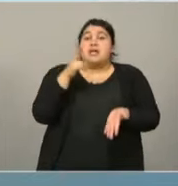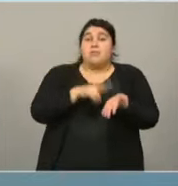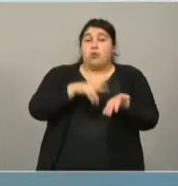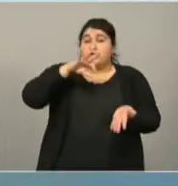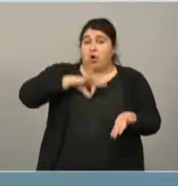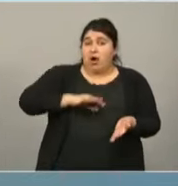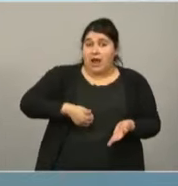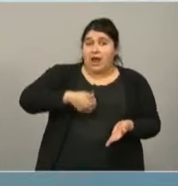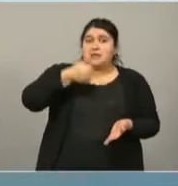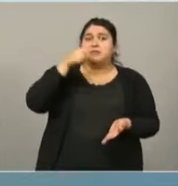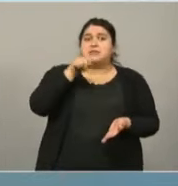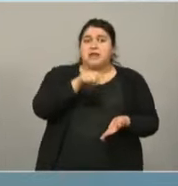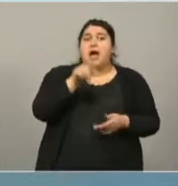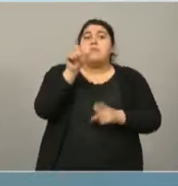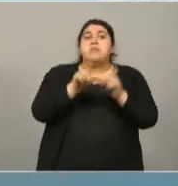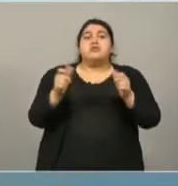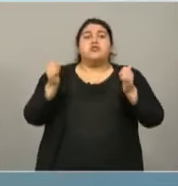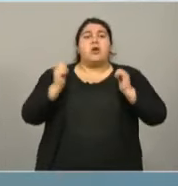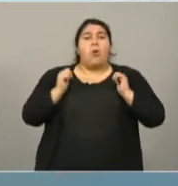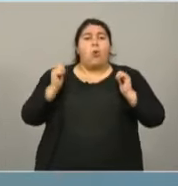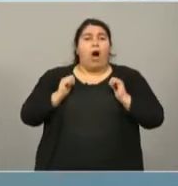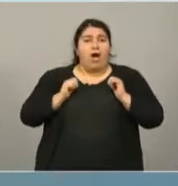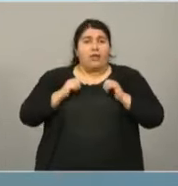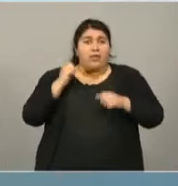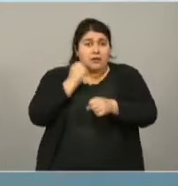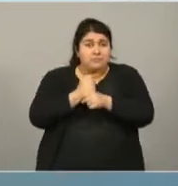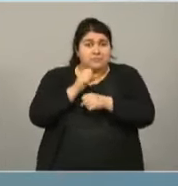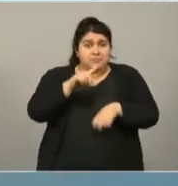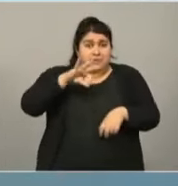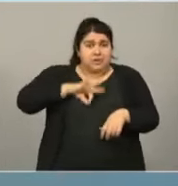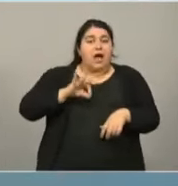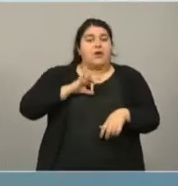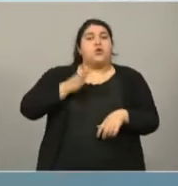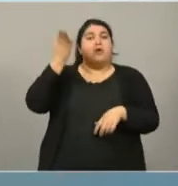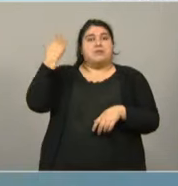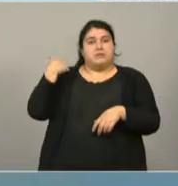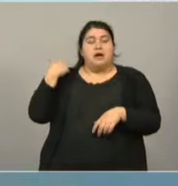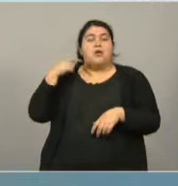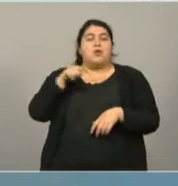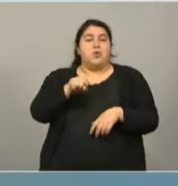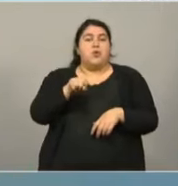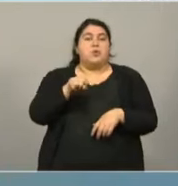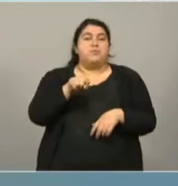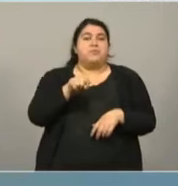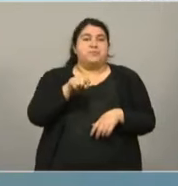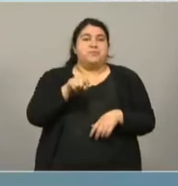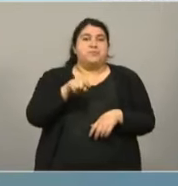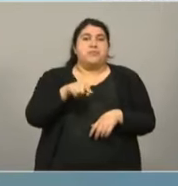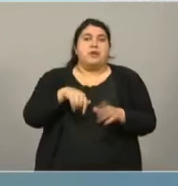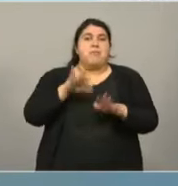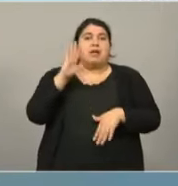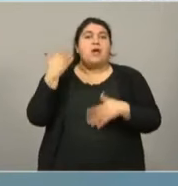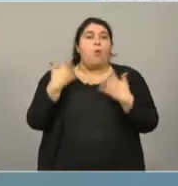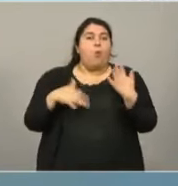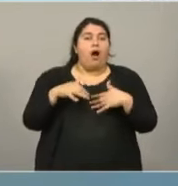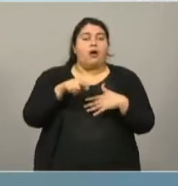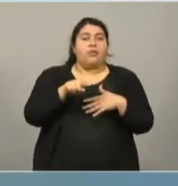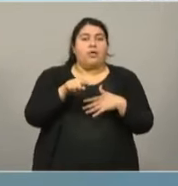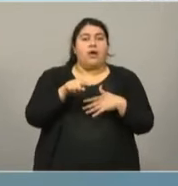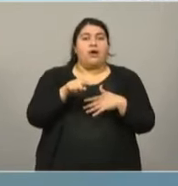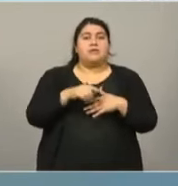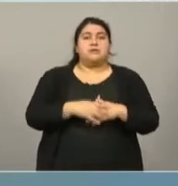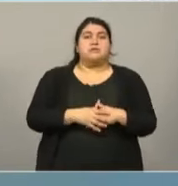ganancias para Los profesionales que hacen guardia que el año pasado nos permitía tener a las guardias eh